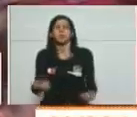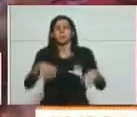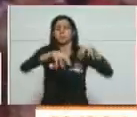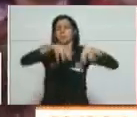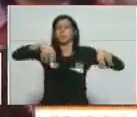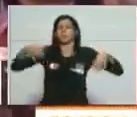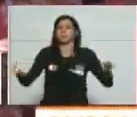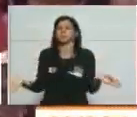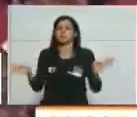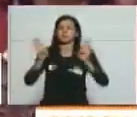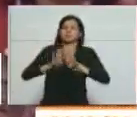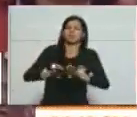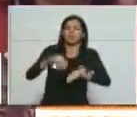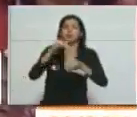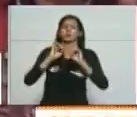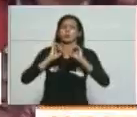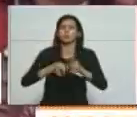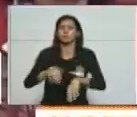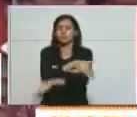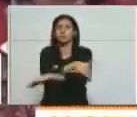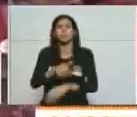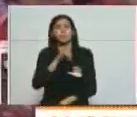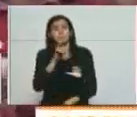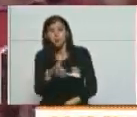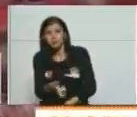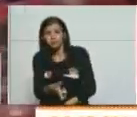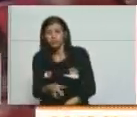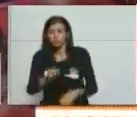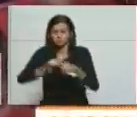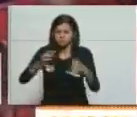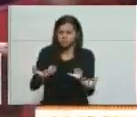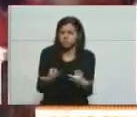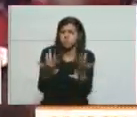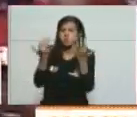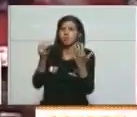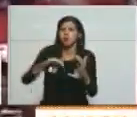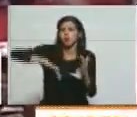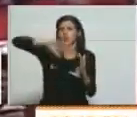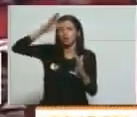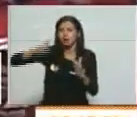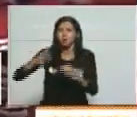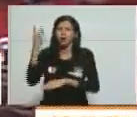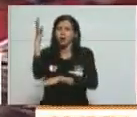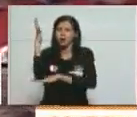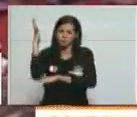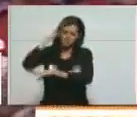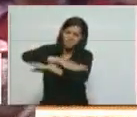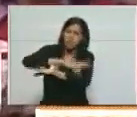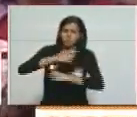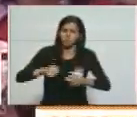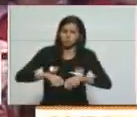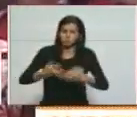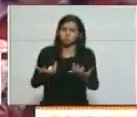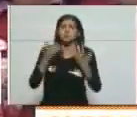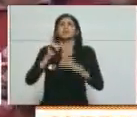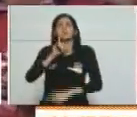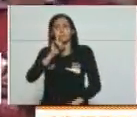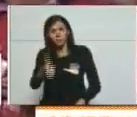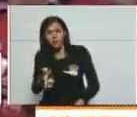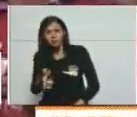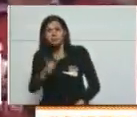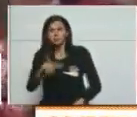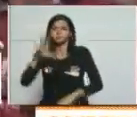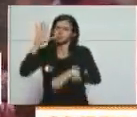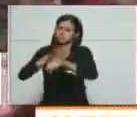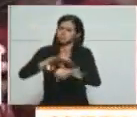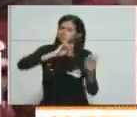está cometiendo un delito. El que le prenda candela a un cerro, a unos árboles, está cometiendo un delito y hay que